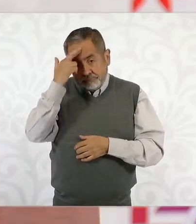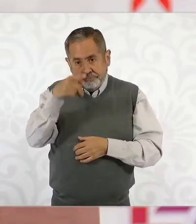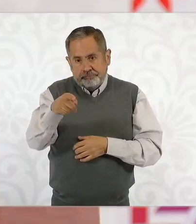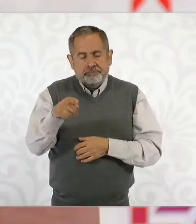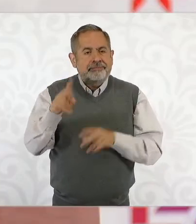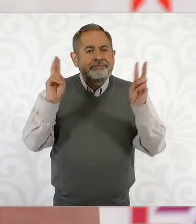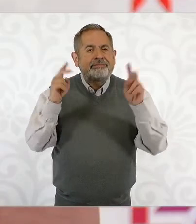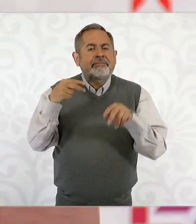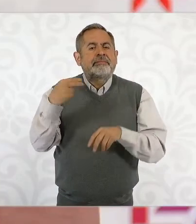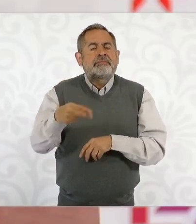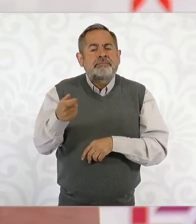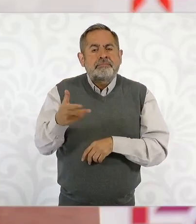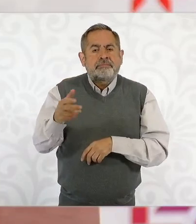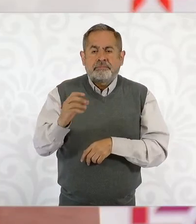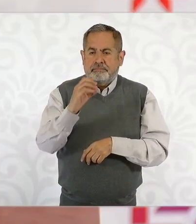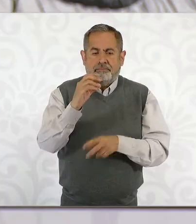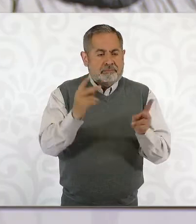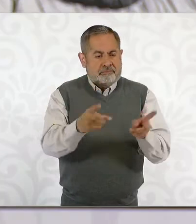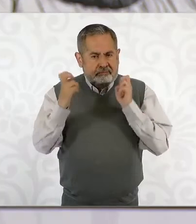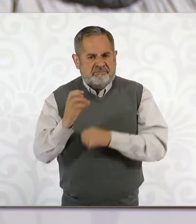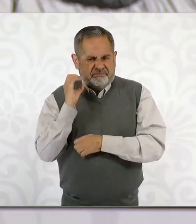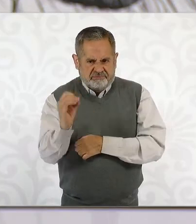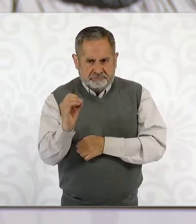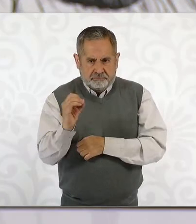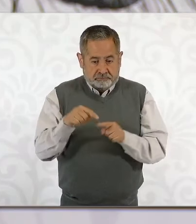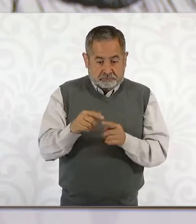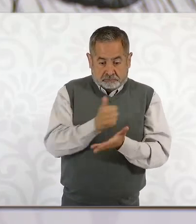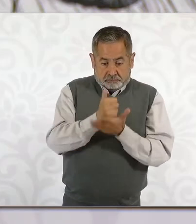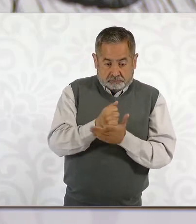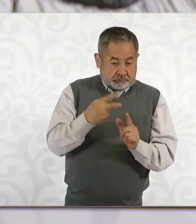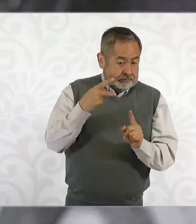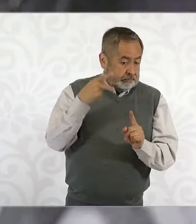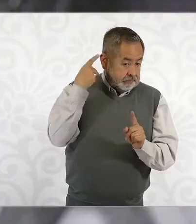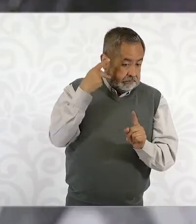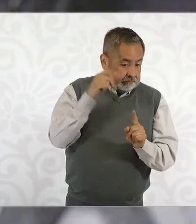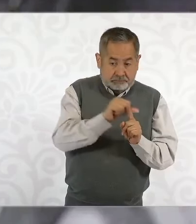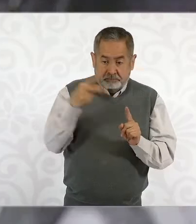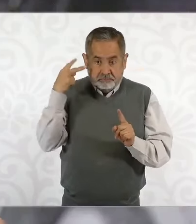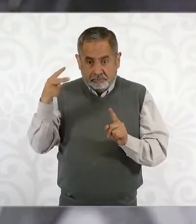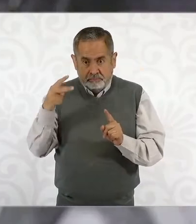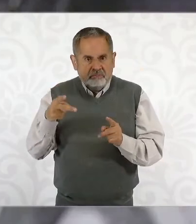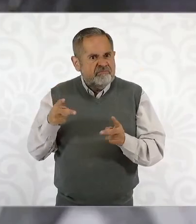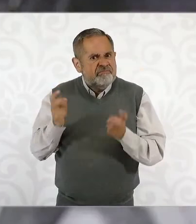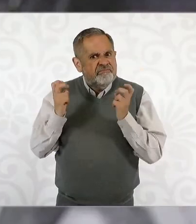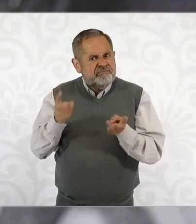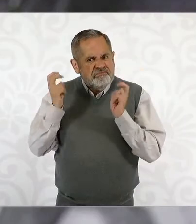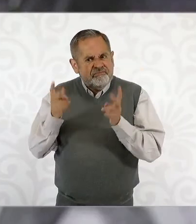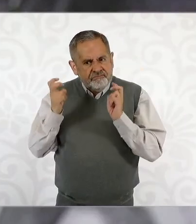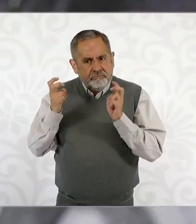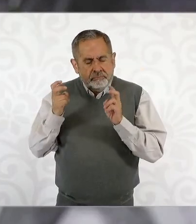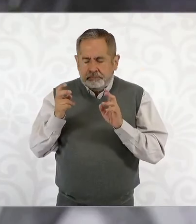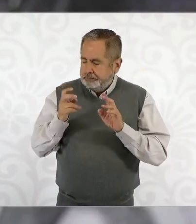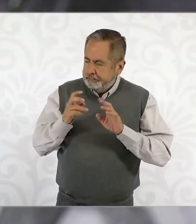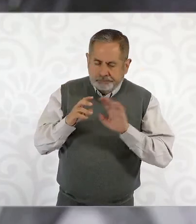Cero Robos en la carretera Ciudad de México-Puebla-Veracruz, que era una de las carreteras donde todavía